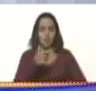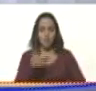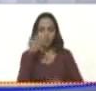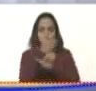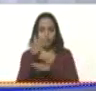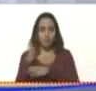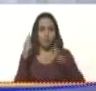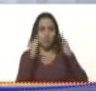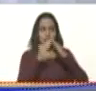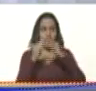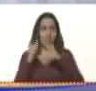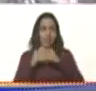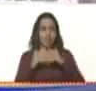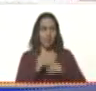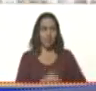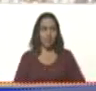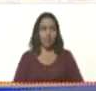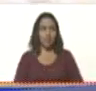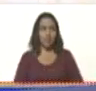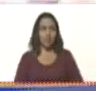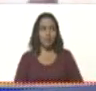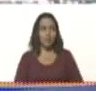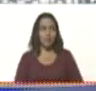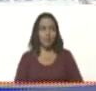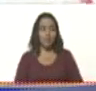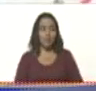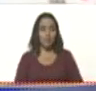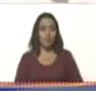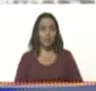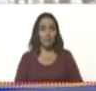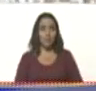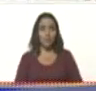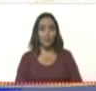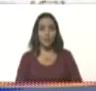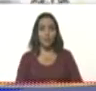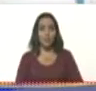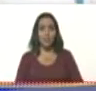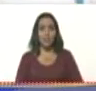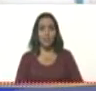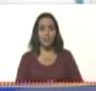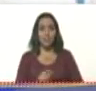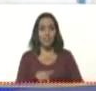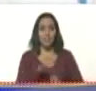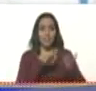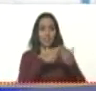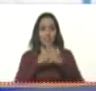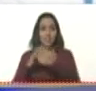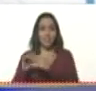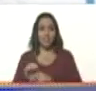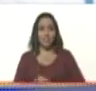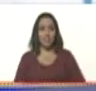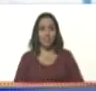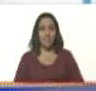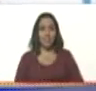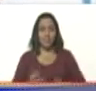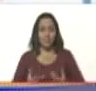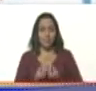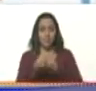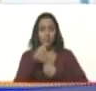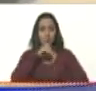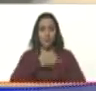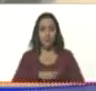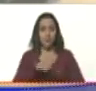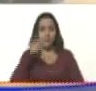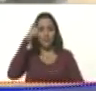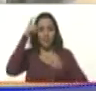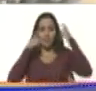cara, caracterizando y visibilizando la vulnerabilidad de todas nuestras comunidades. Aquí, siguiendo el legado de nuestro presidente Hugo Rafael Chávez